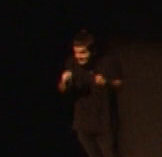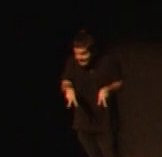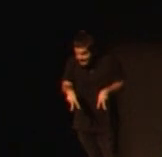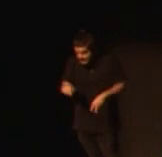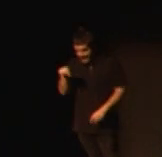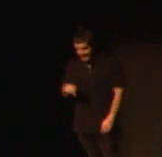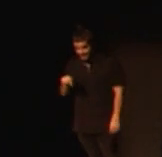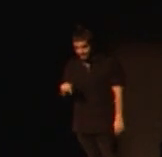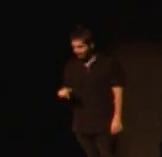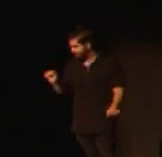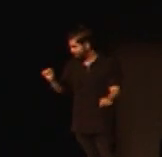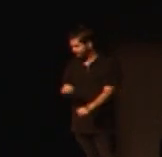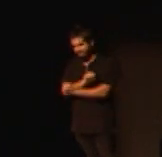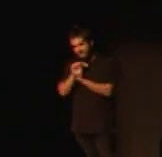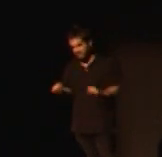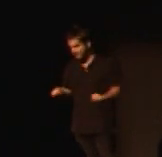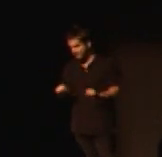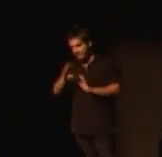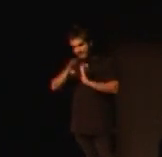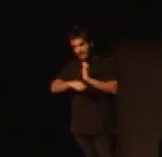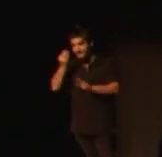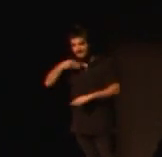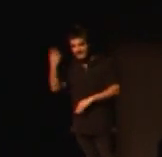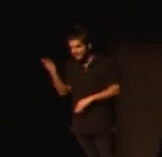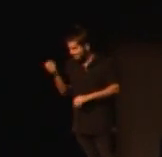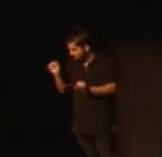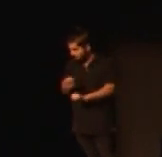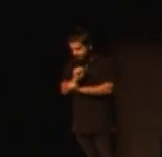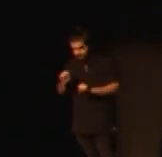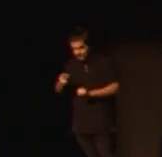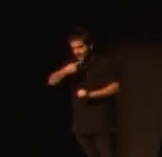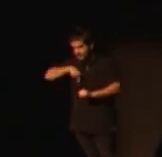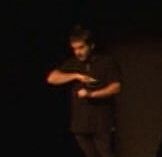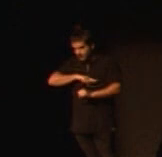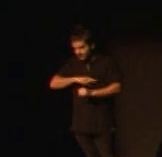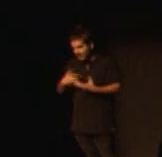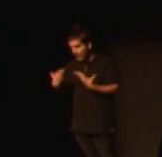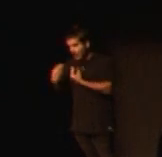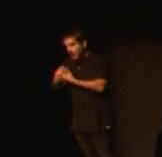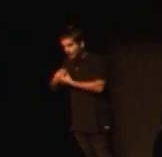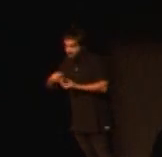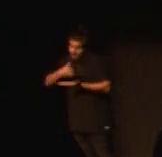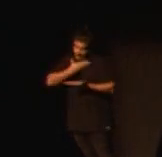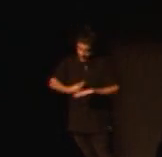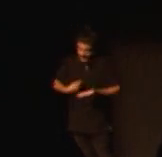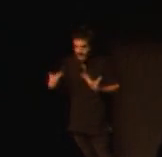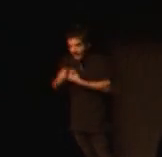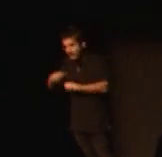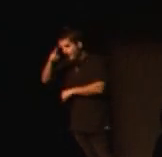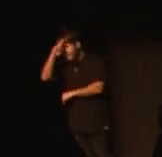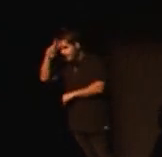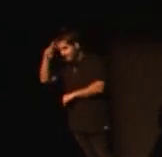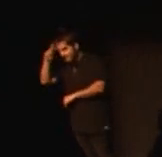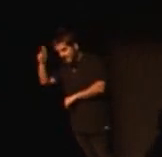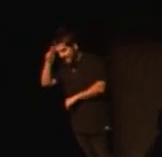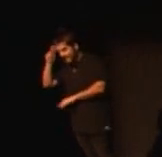habría sido imposible. Hemos conseguido ser, junto con Madrid, la región de España con la mayor tasa de ocupación, con la